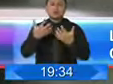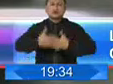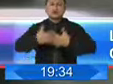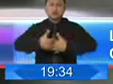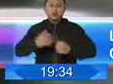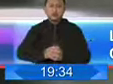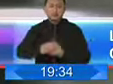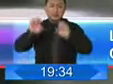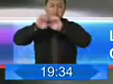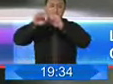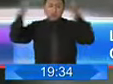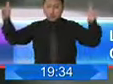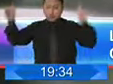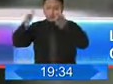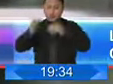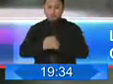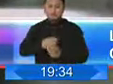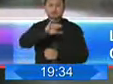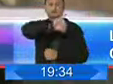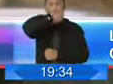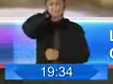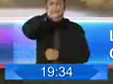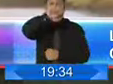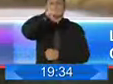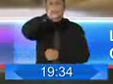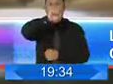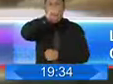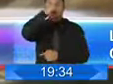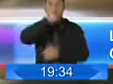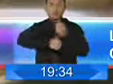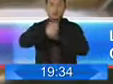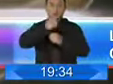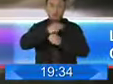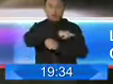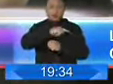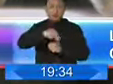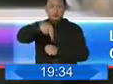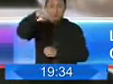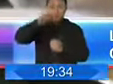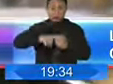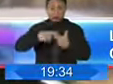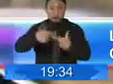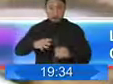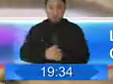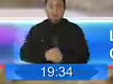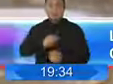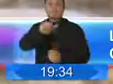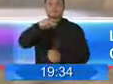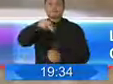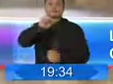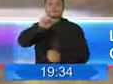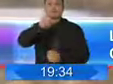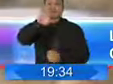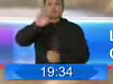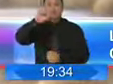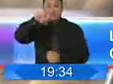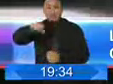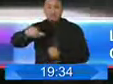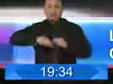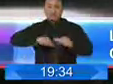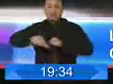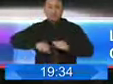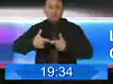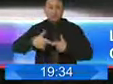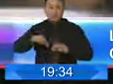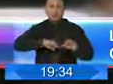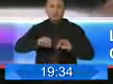y medianas empresas. Jama es un local que se levantó hace un año y 3 meses en el norte de Quito. Ana Belén Salazar, administradora del negocio,